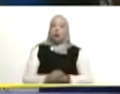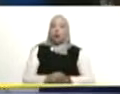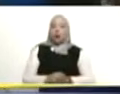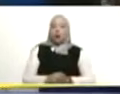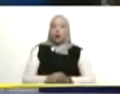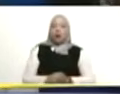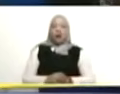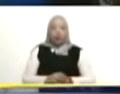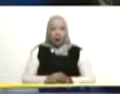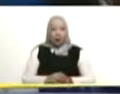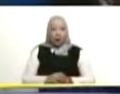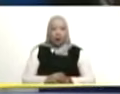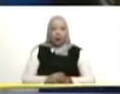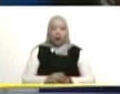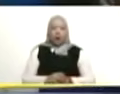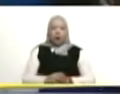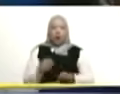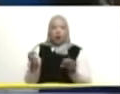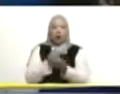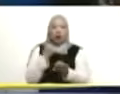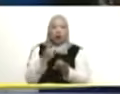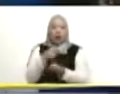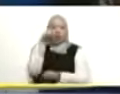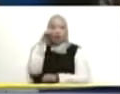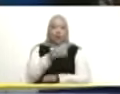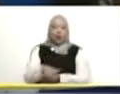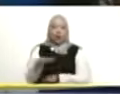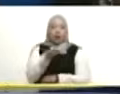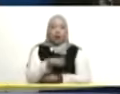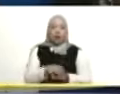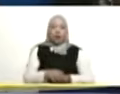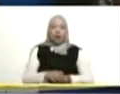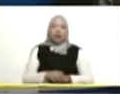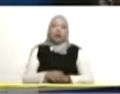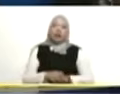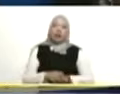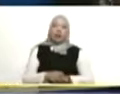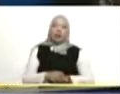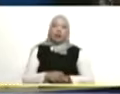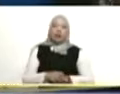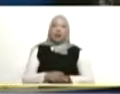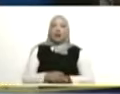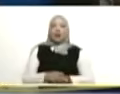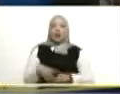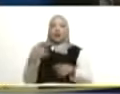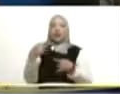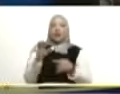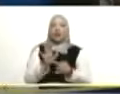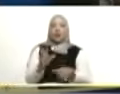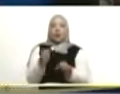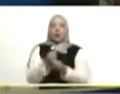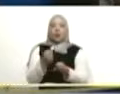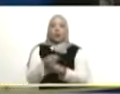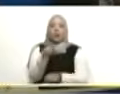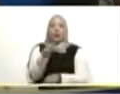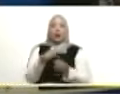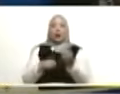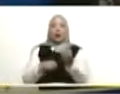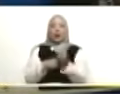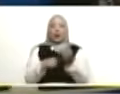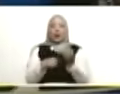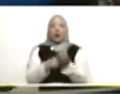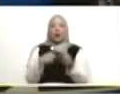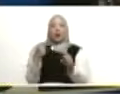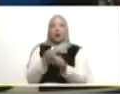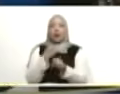precisamente esa Incubadora País recibiendo, presentando y apoyando